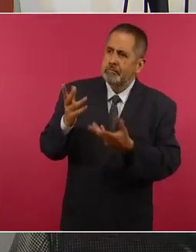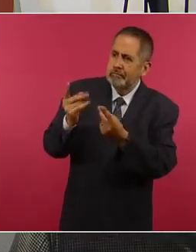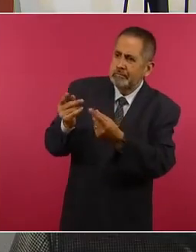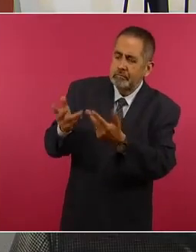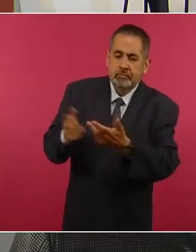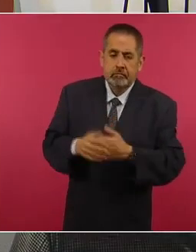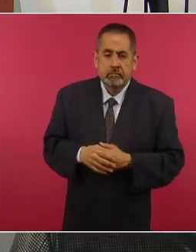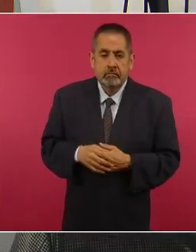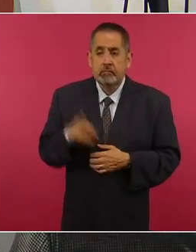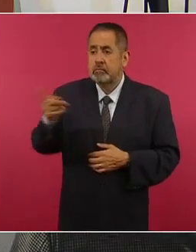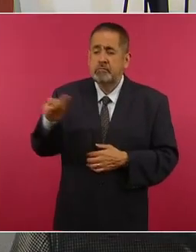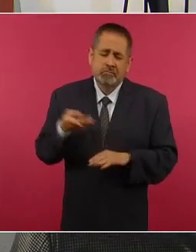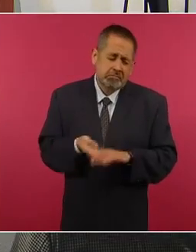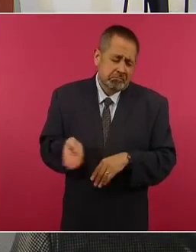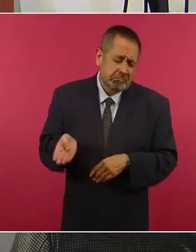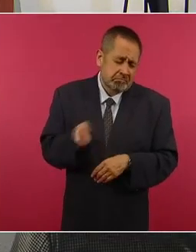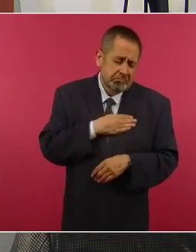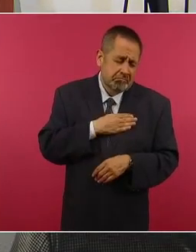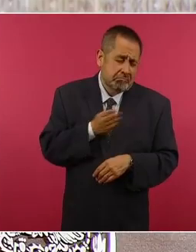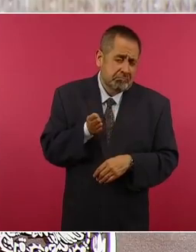de que es muy bueno,